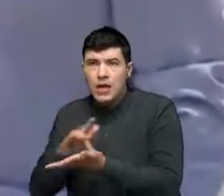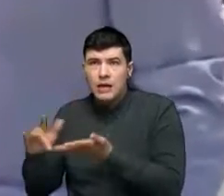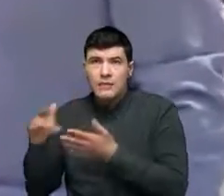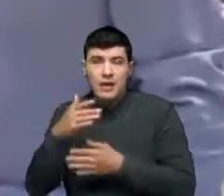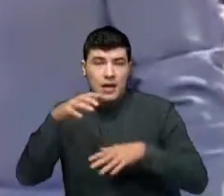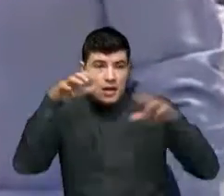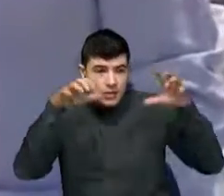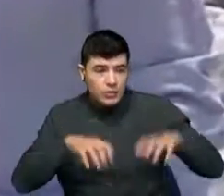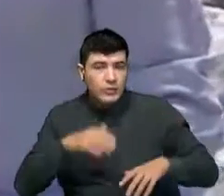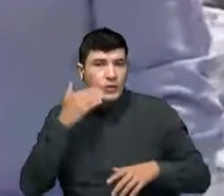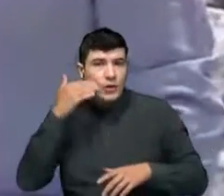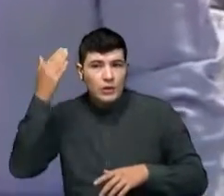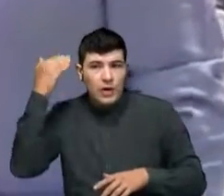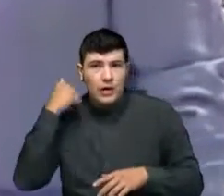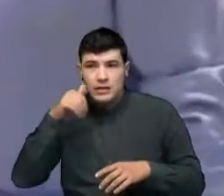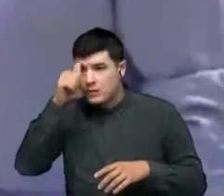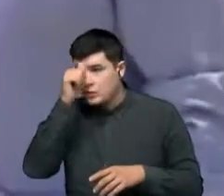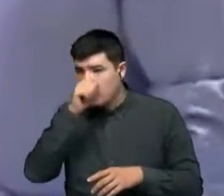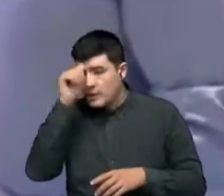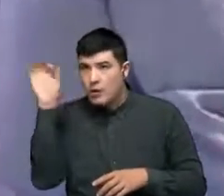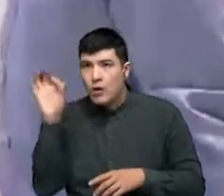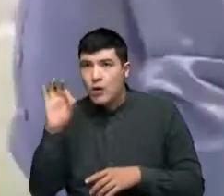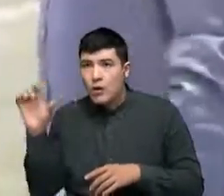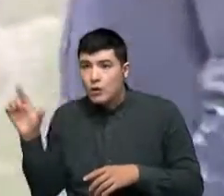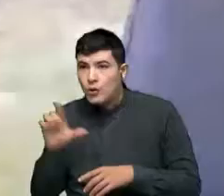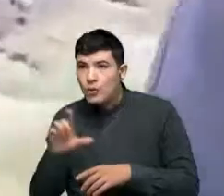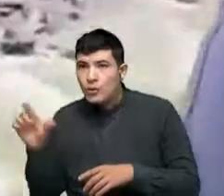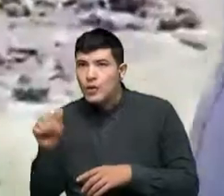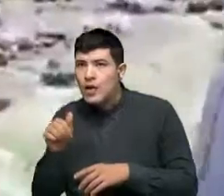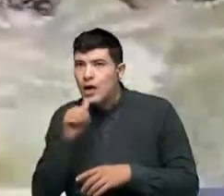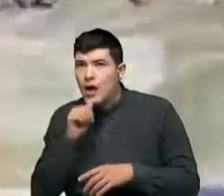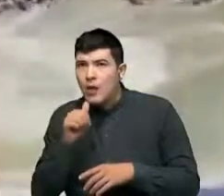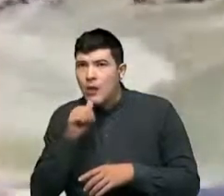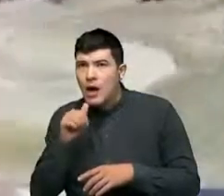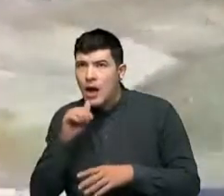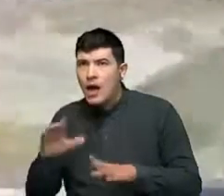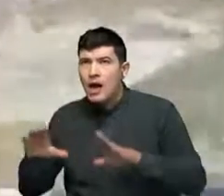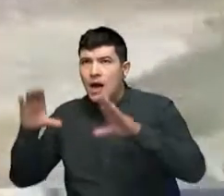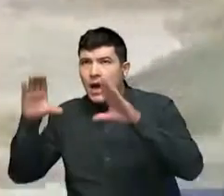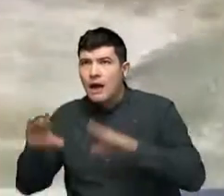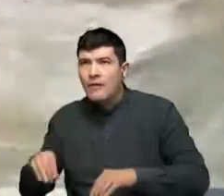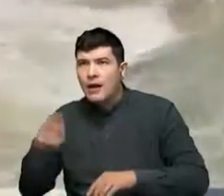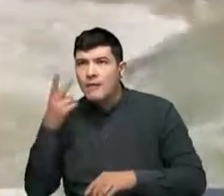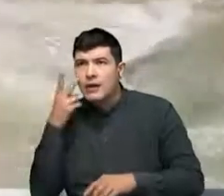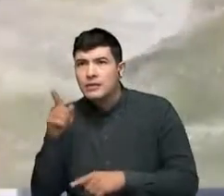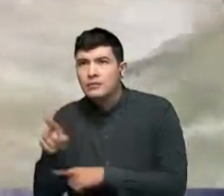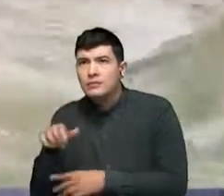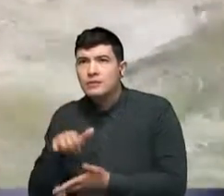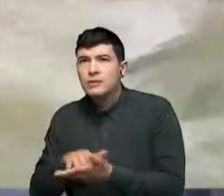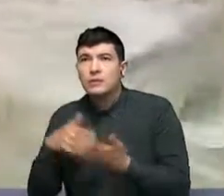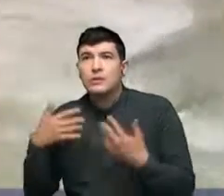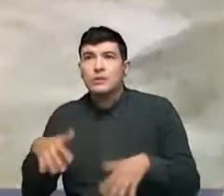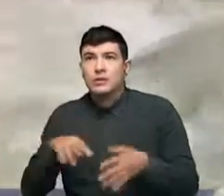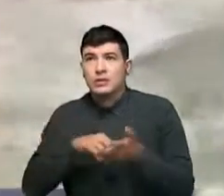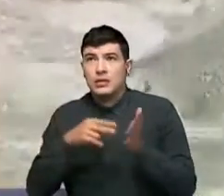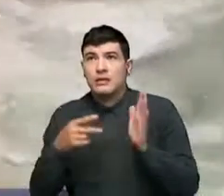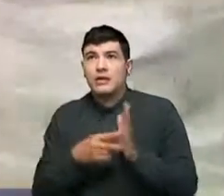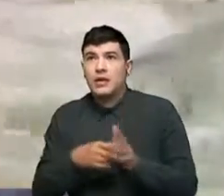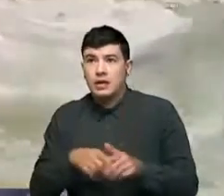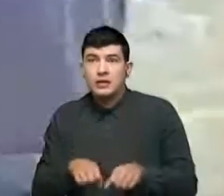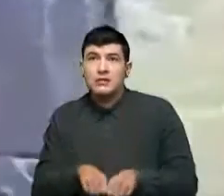del pasado domingo y lunes que el agua acabó con la baranda como ustedes pueden ver había sido desastroso